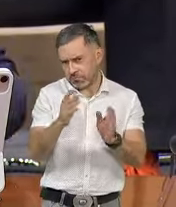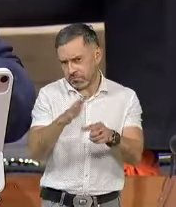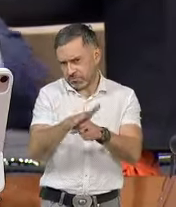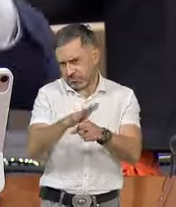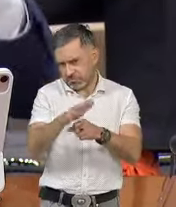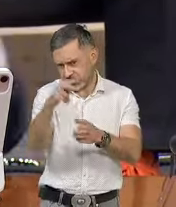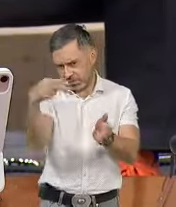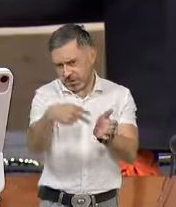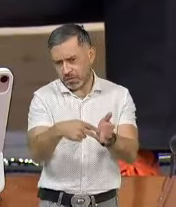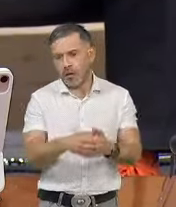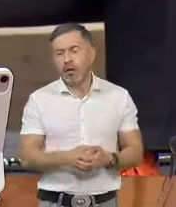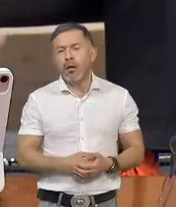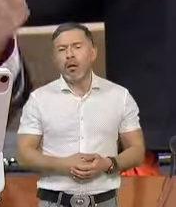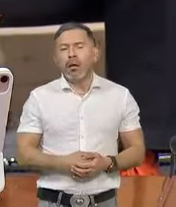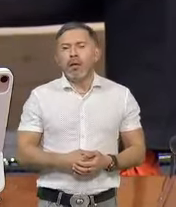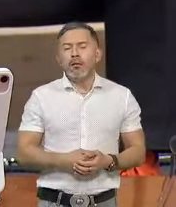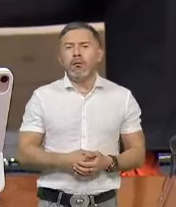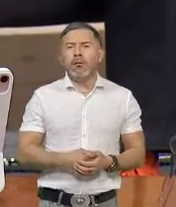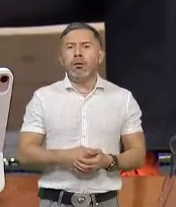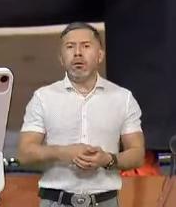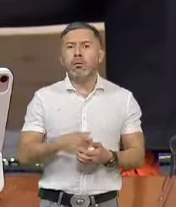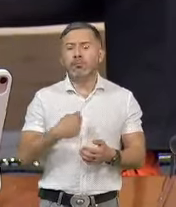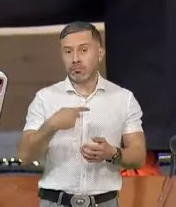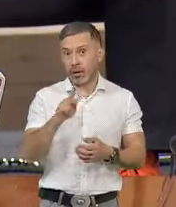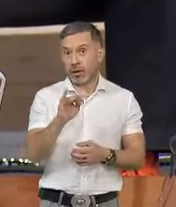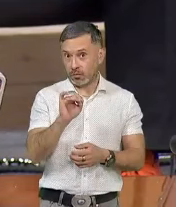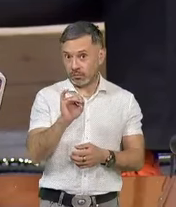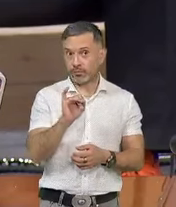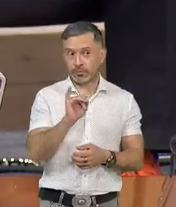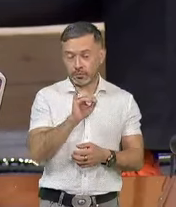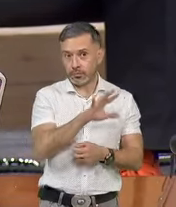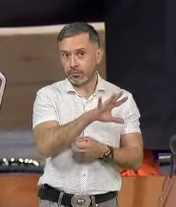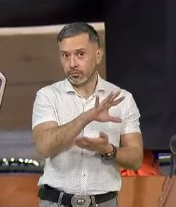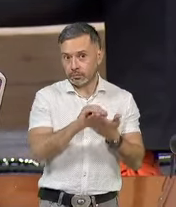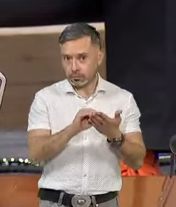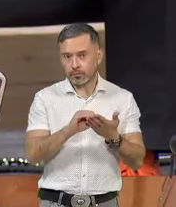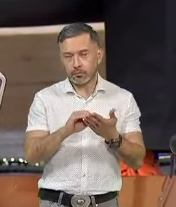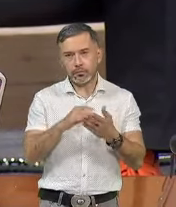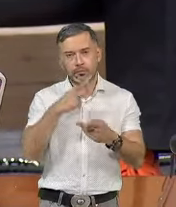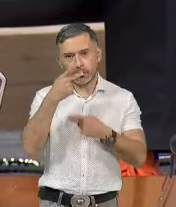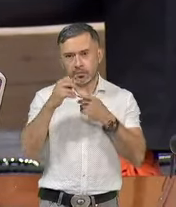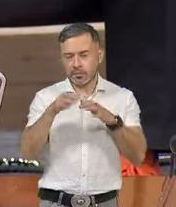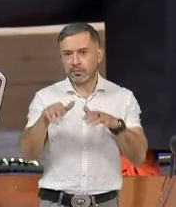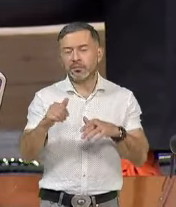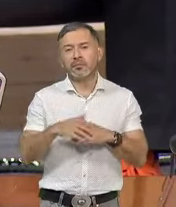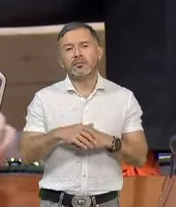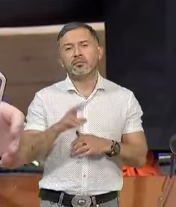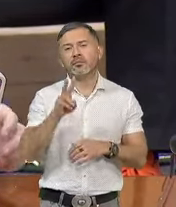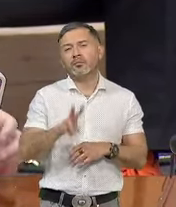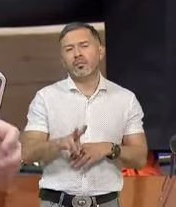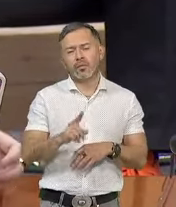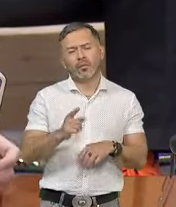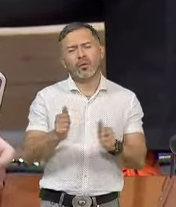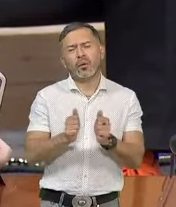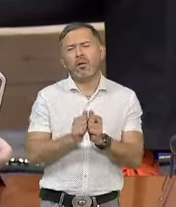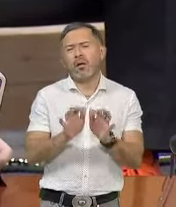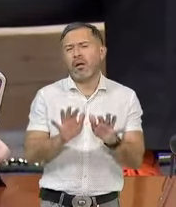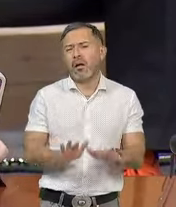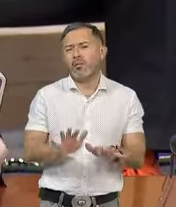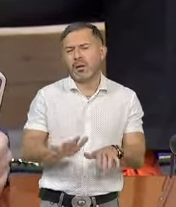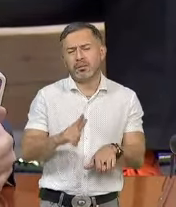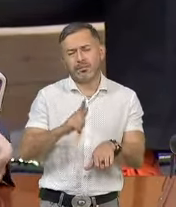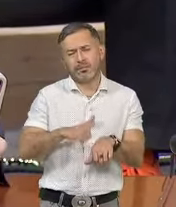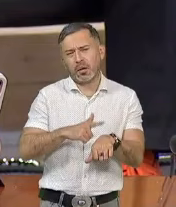parece fenomenal y sensacional y y me voy a dar eh bastante tiempo para